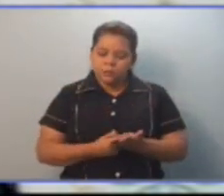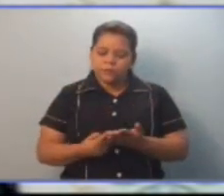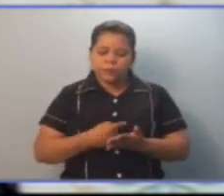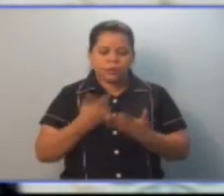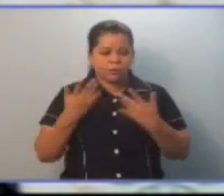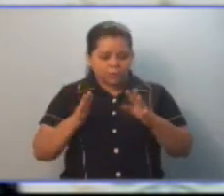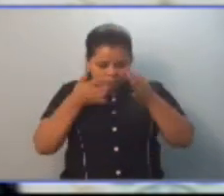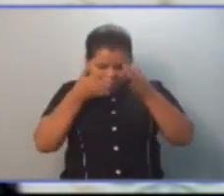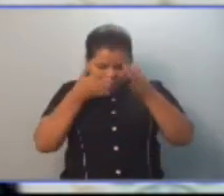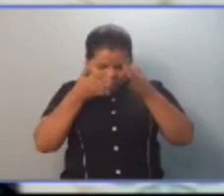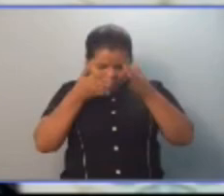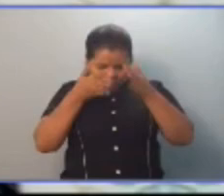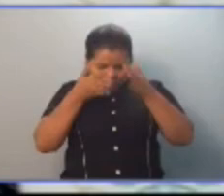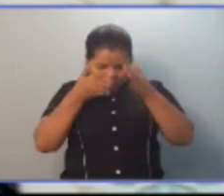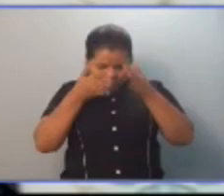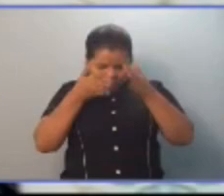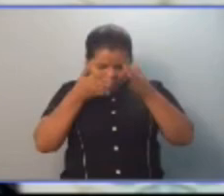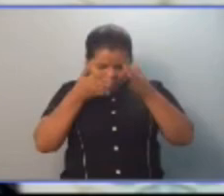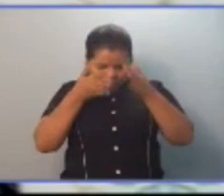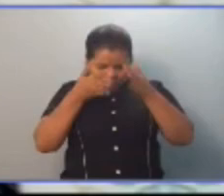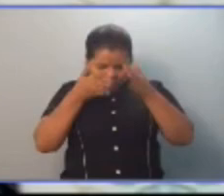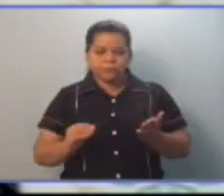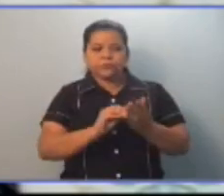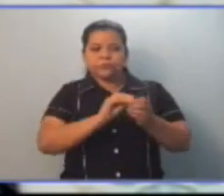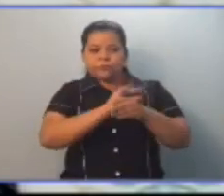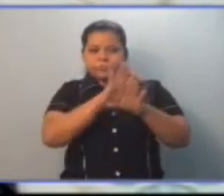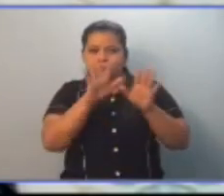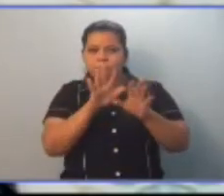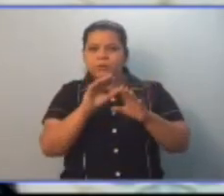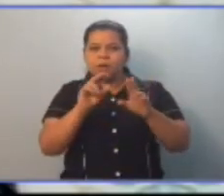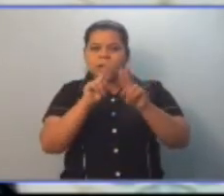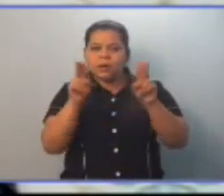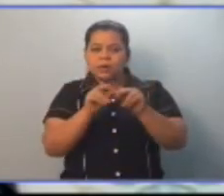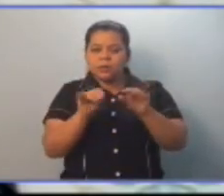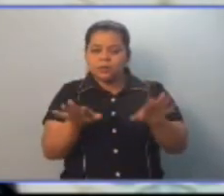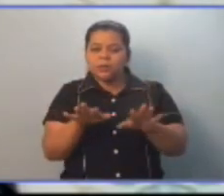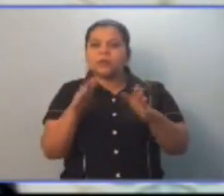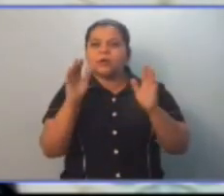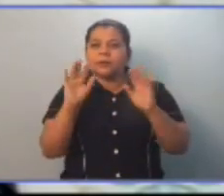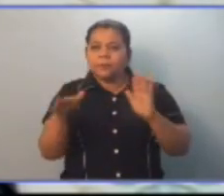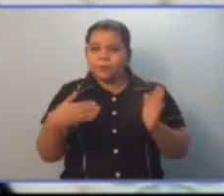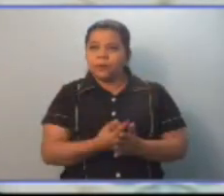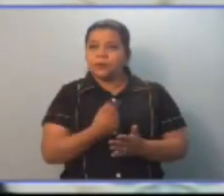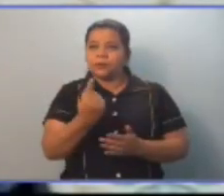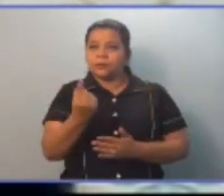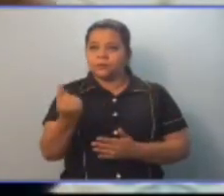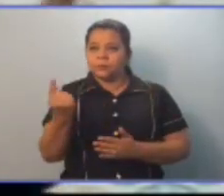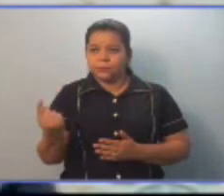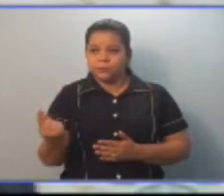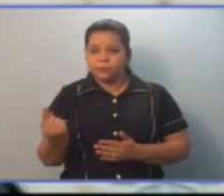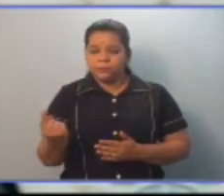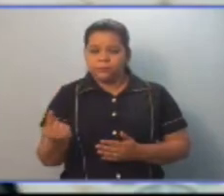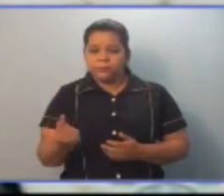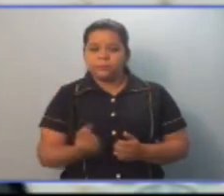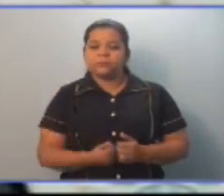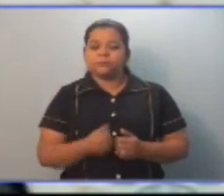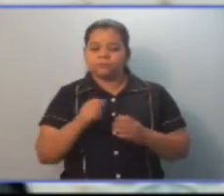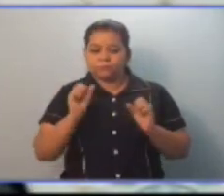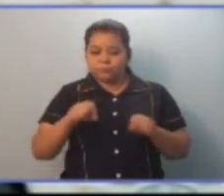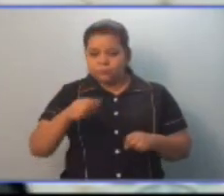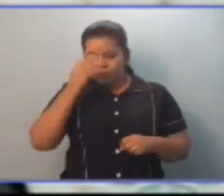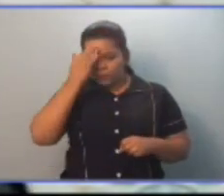decisiones deberían de subirse en un portal para que toda la ciudadanía tenga un conocimiento inmediato